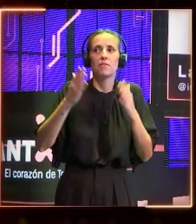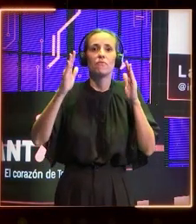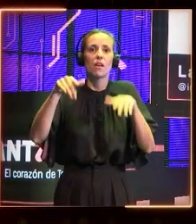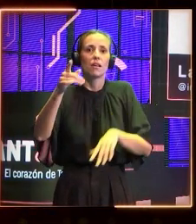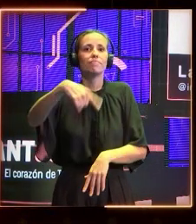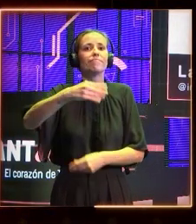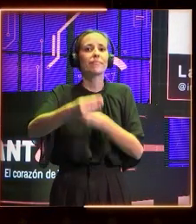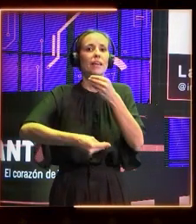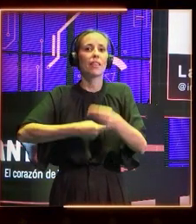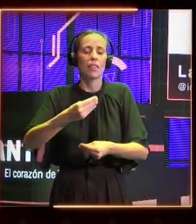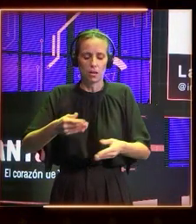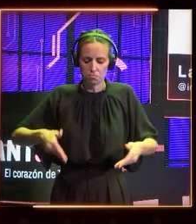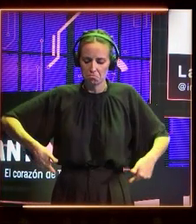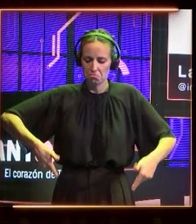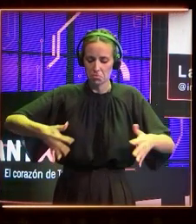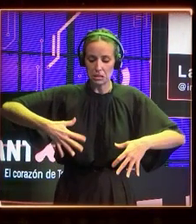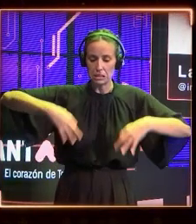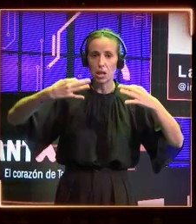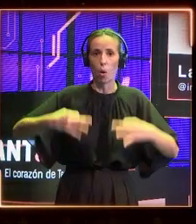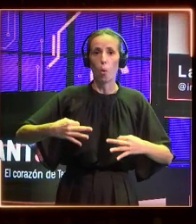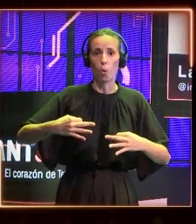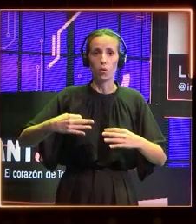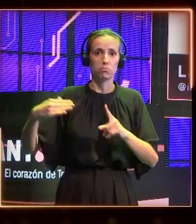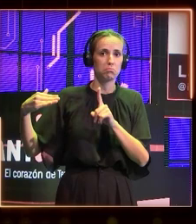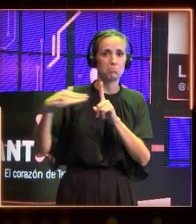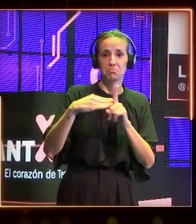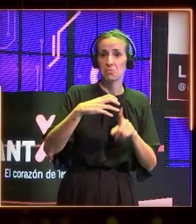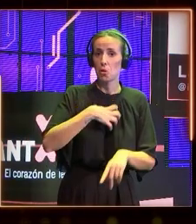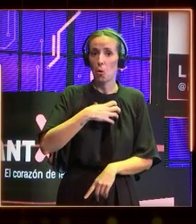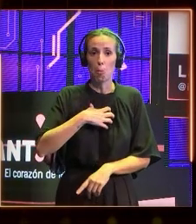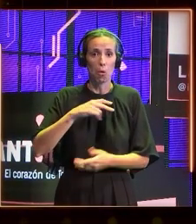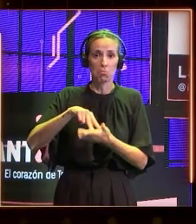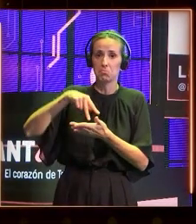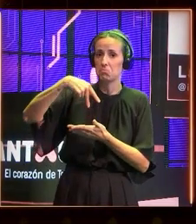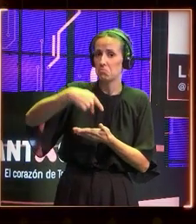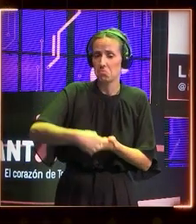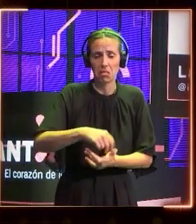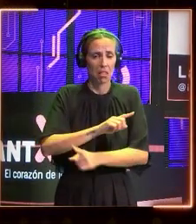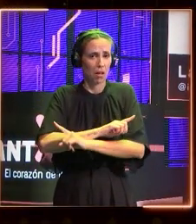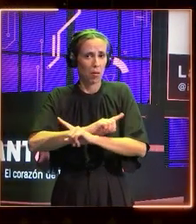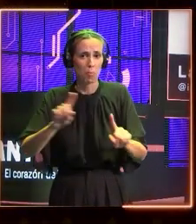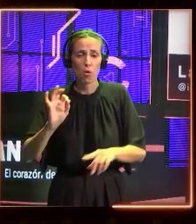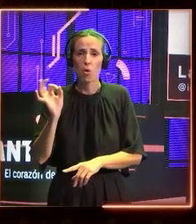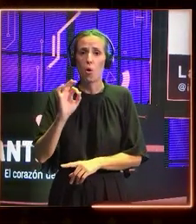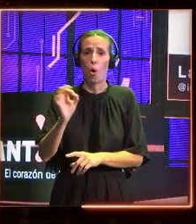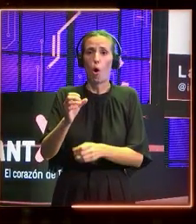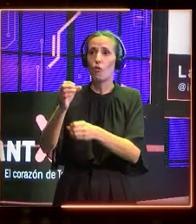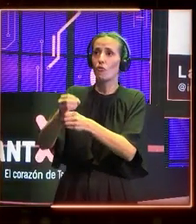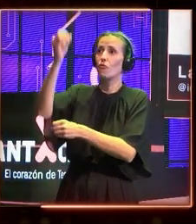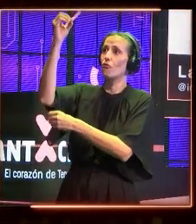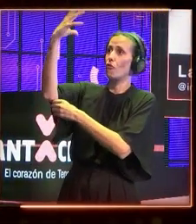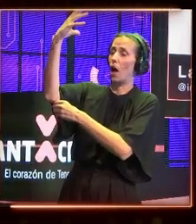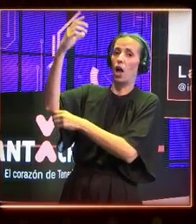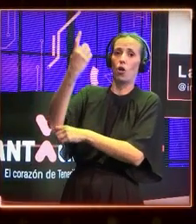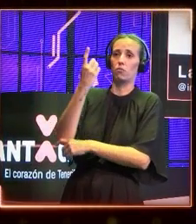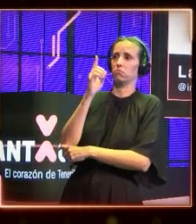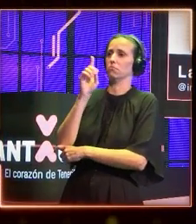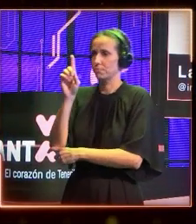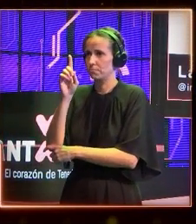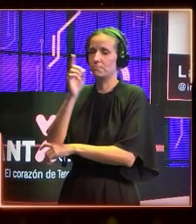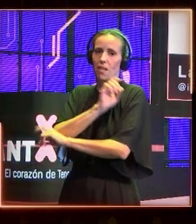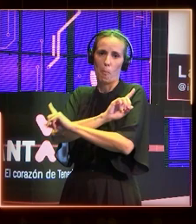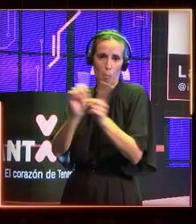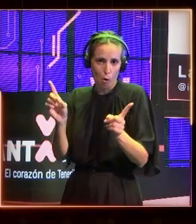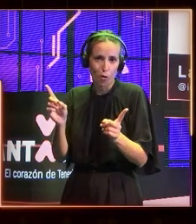voy a dibujar carriles seguros donde ni te puede atropellar un coche ni te puedes caer por una alcantarilla ni te puedes chocar por con una eh con una